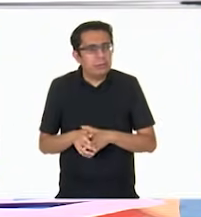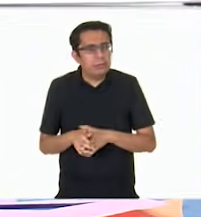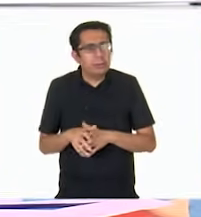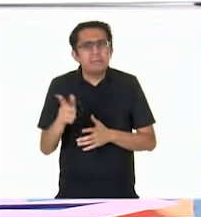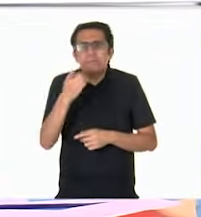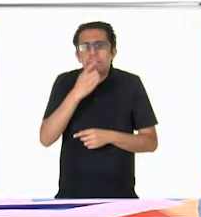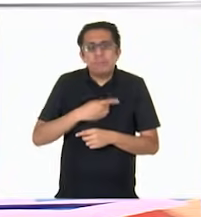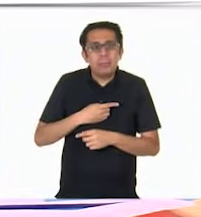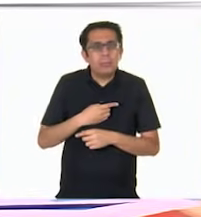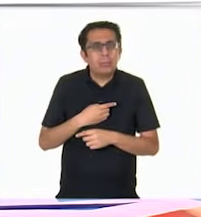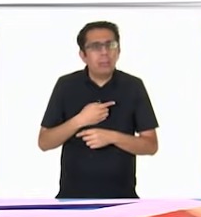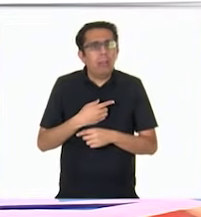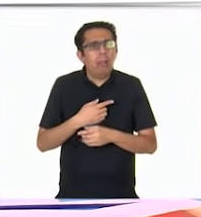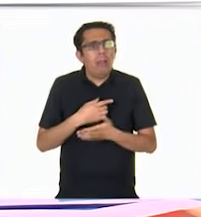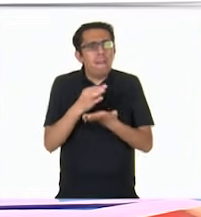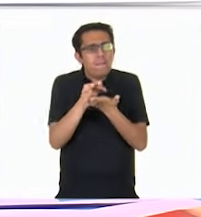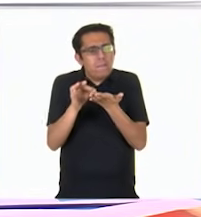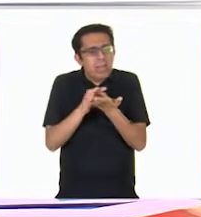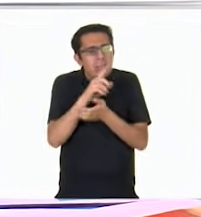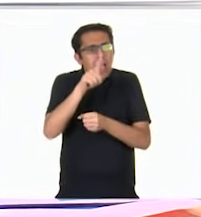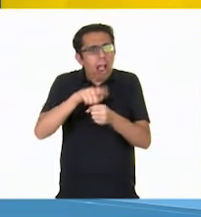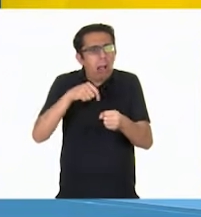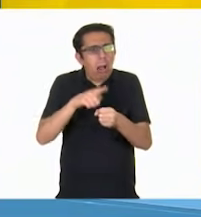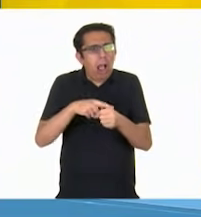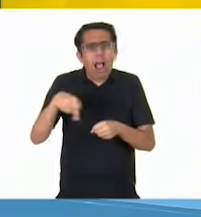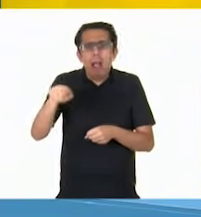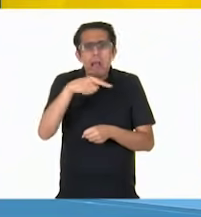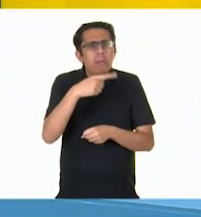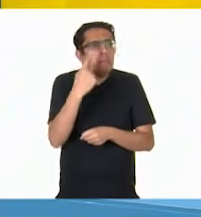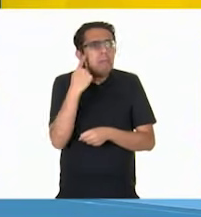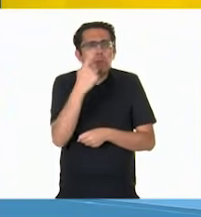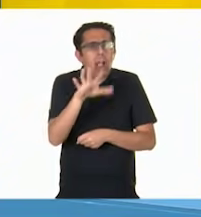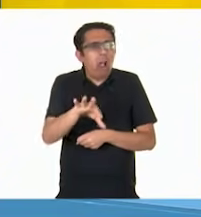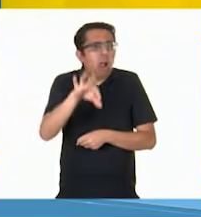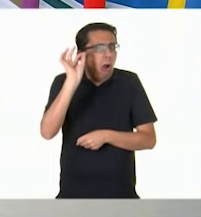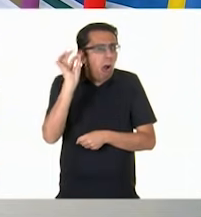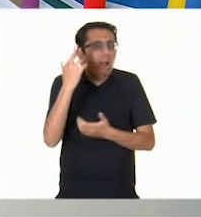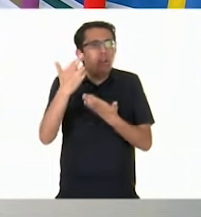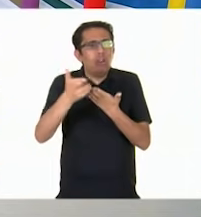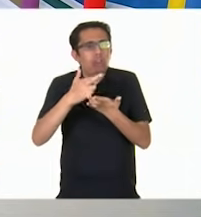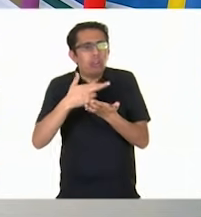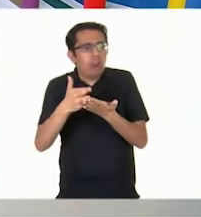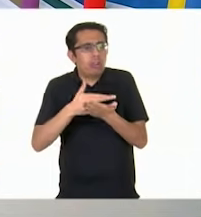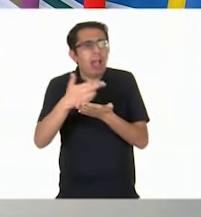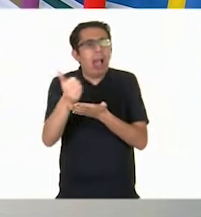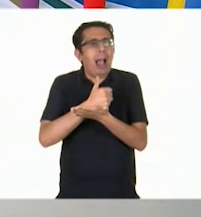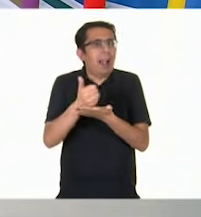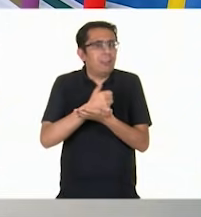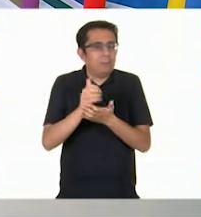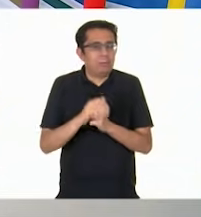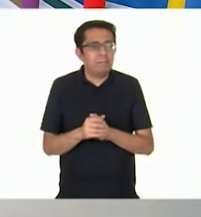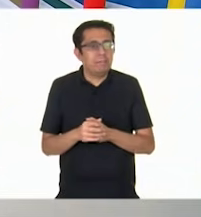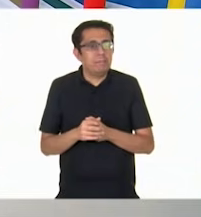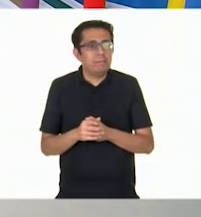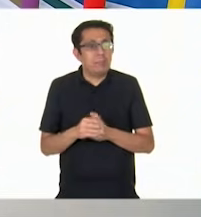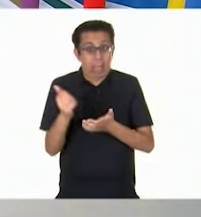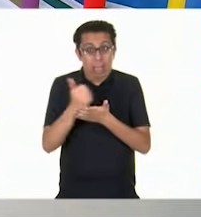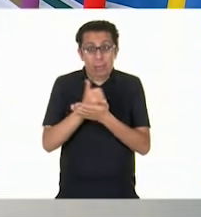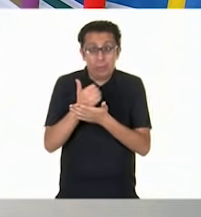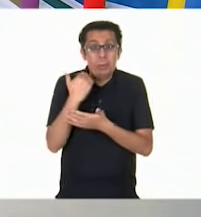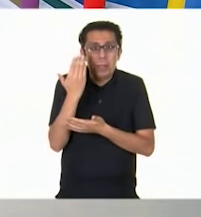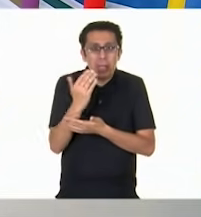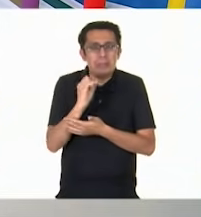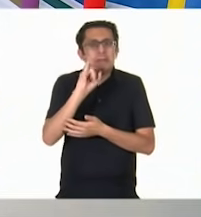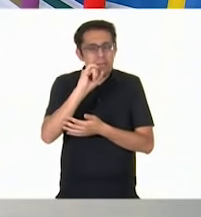Dinos, Ale. ¿Qué color de ficha somos? Escojan el color, rosa o azul. ¿Azul? ¡Azul! Sí, azul.